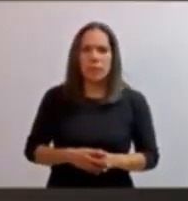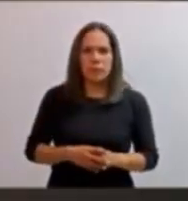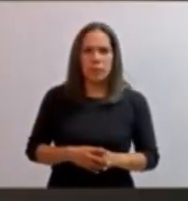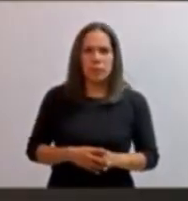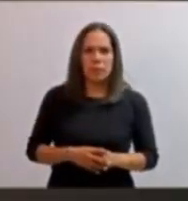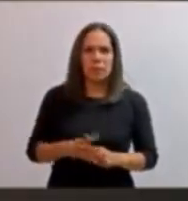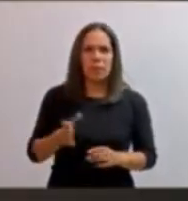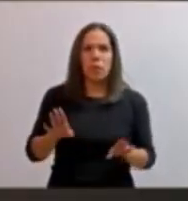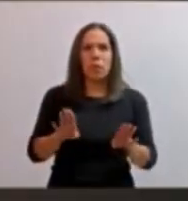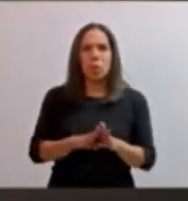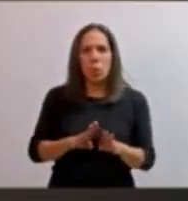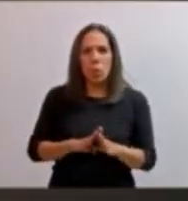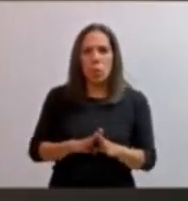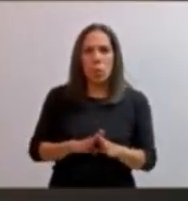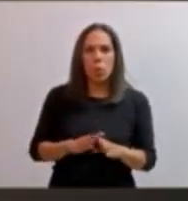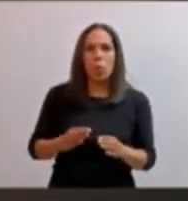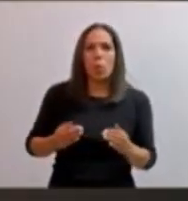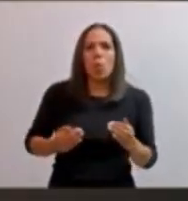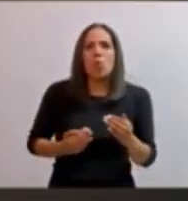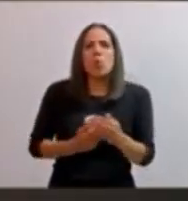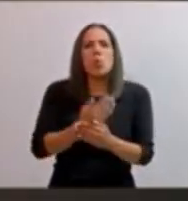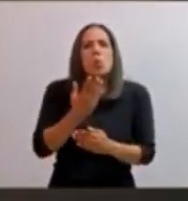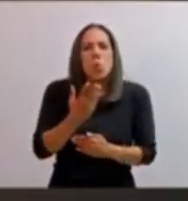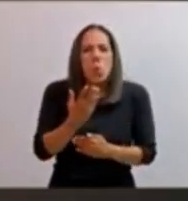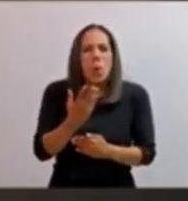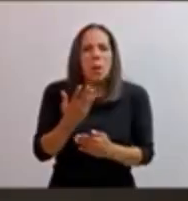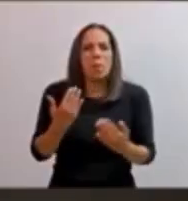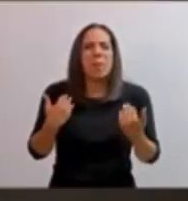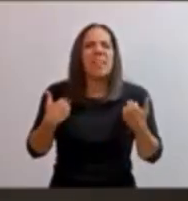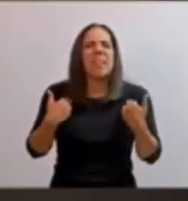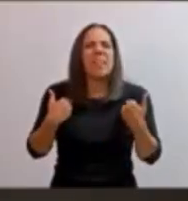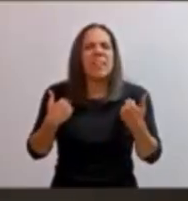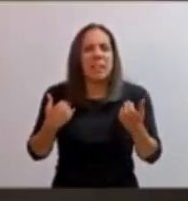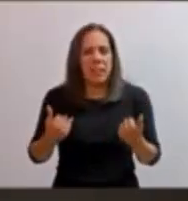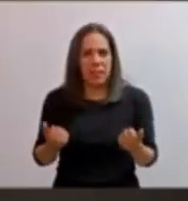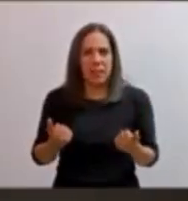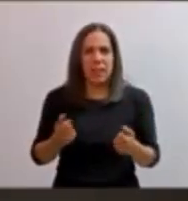de una resignificación de la figura del supervisor